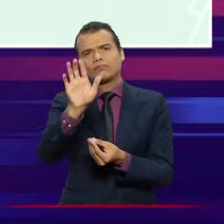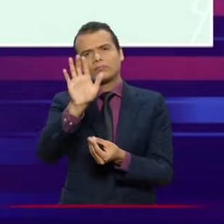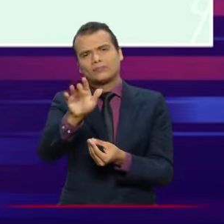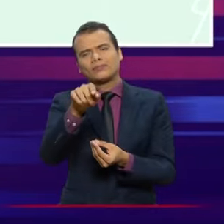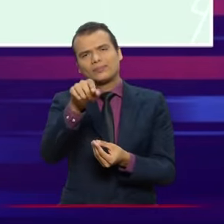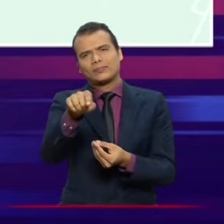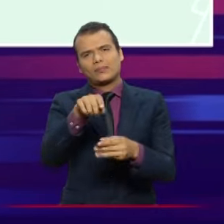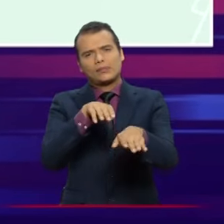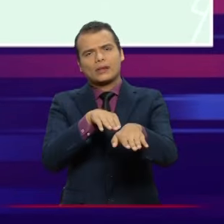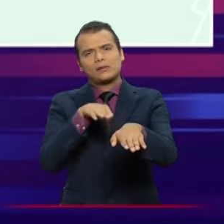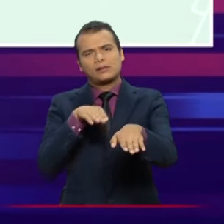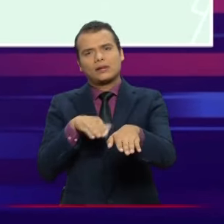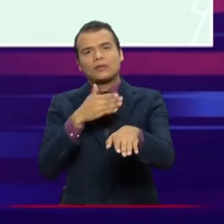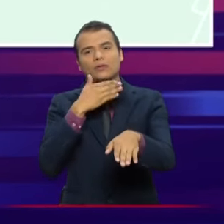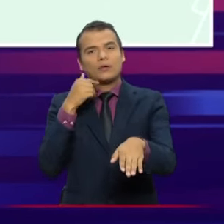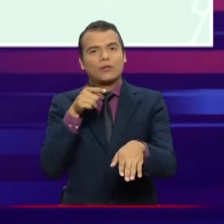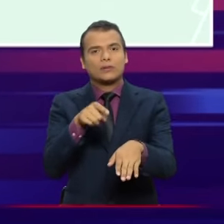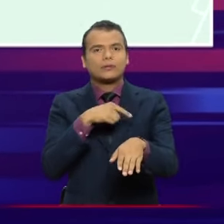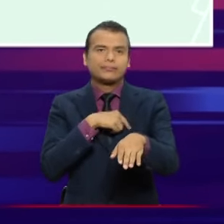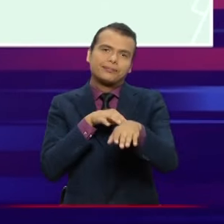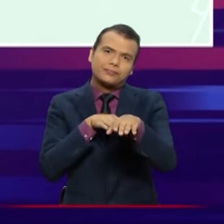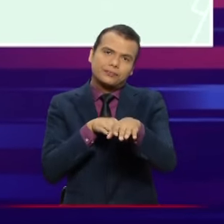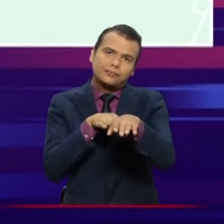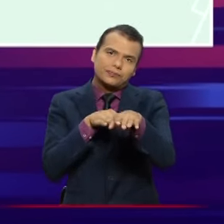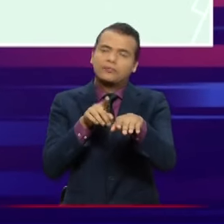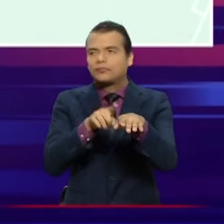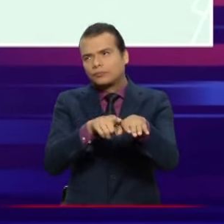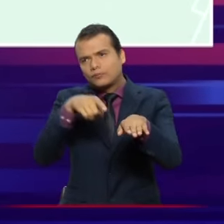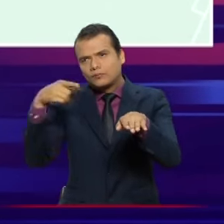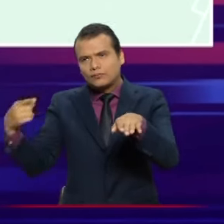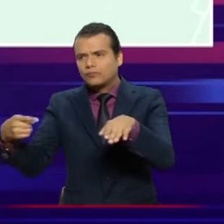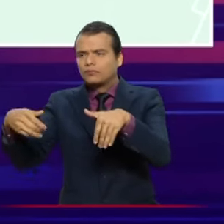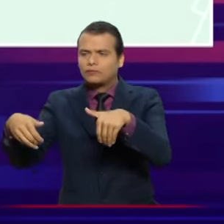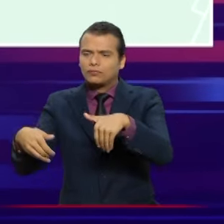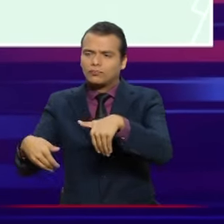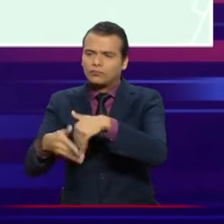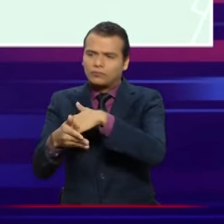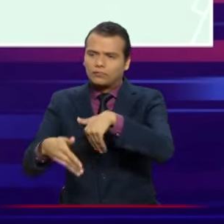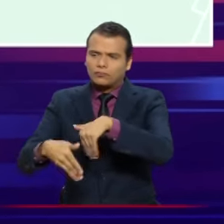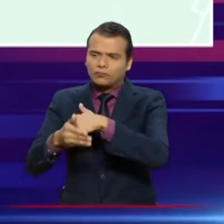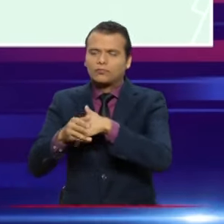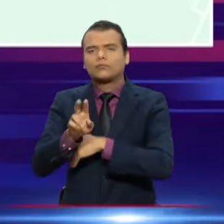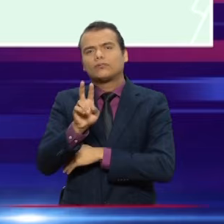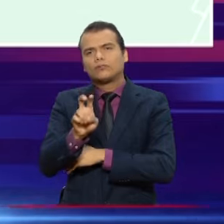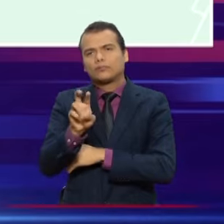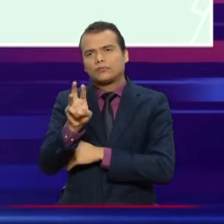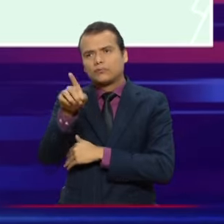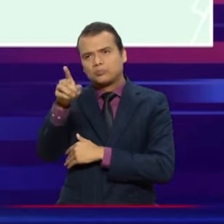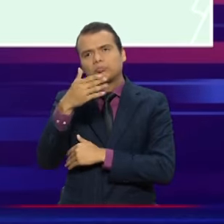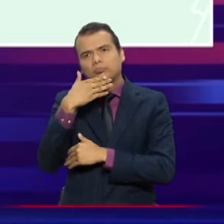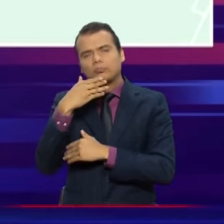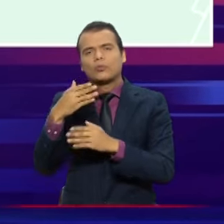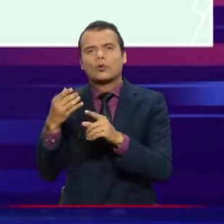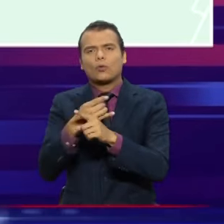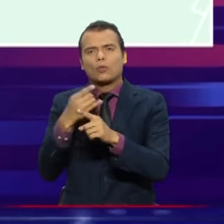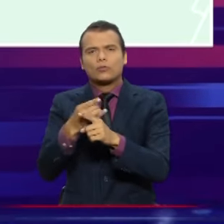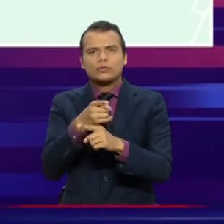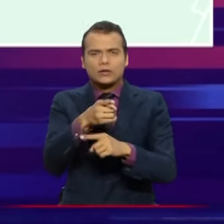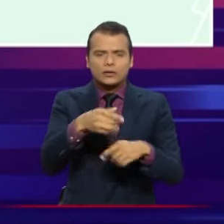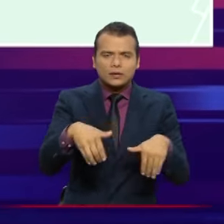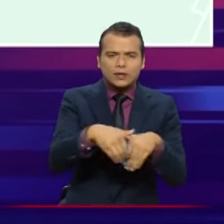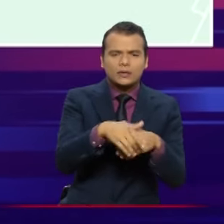calle 73 hacia el norte de la ciudad para no tener inconveniente. Esta intervención se está realizando entre las carreras octava